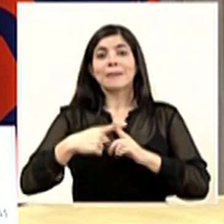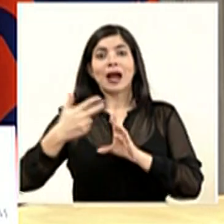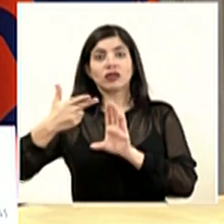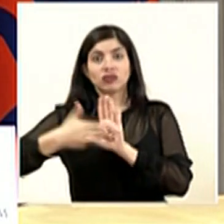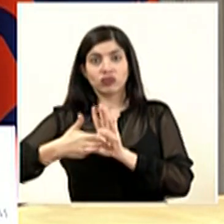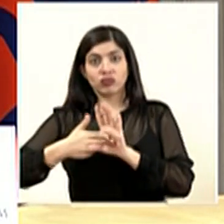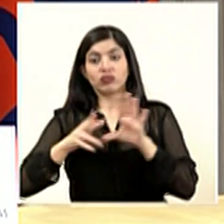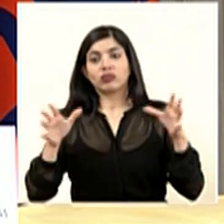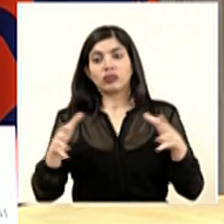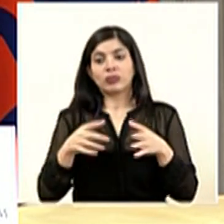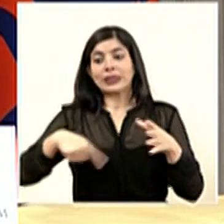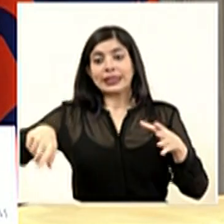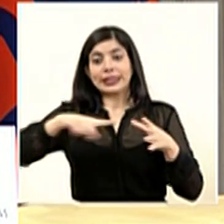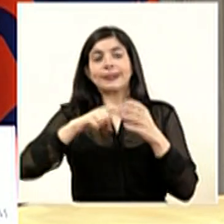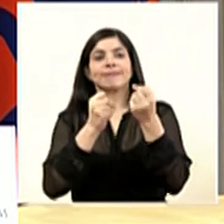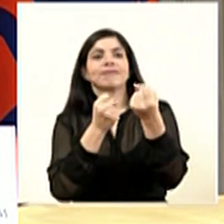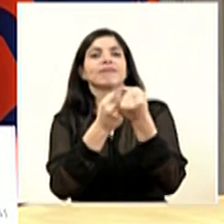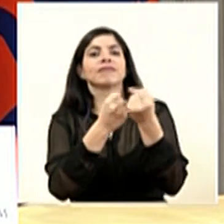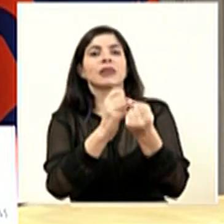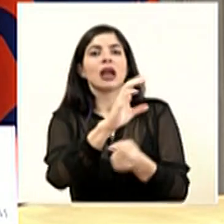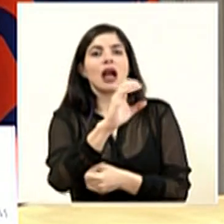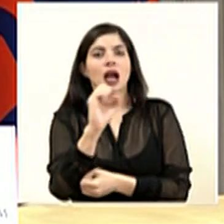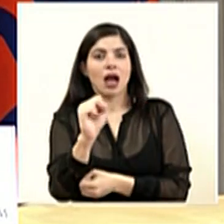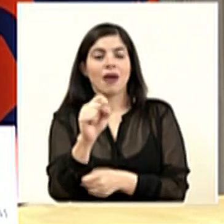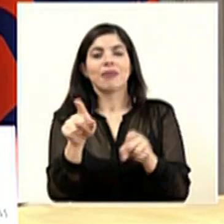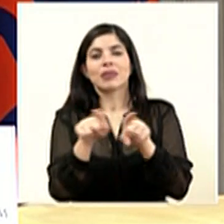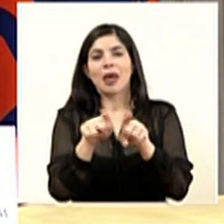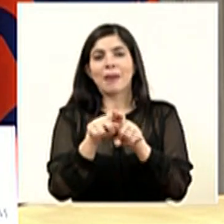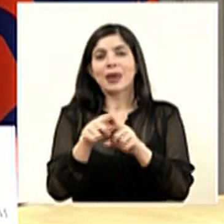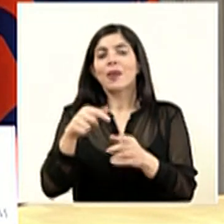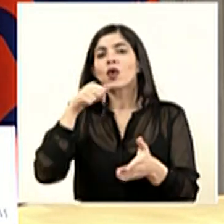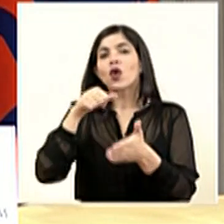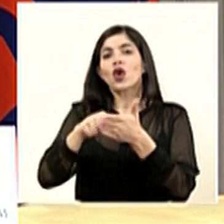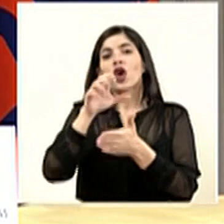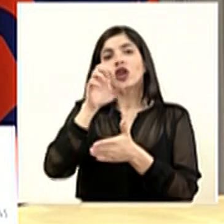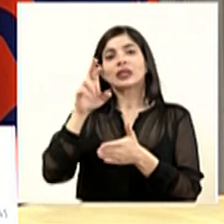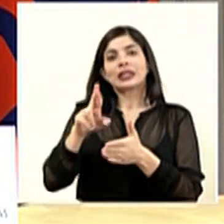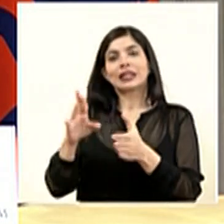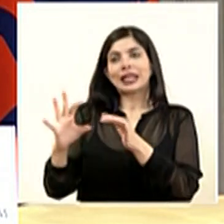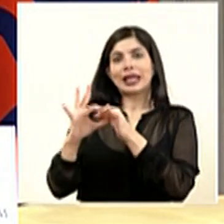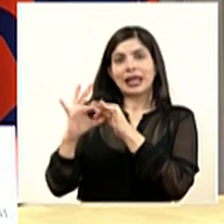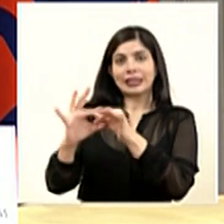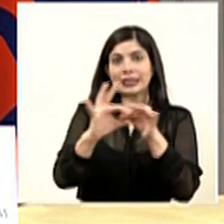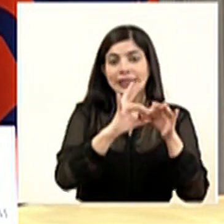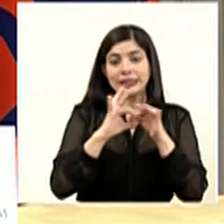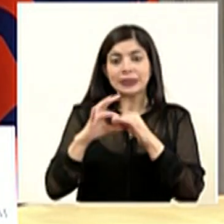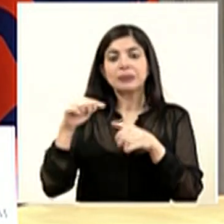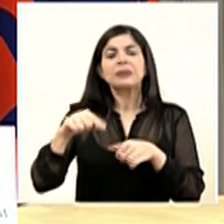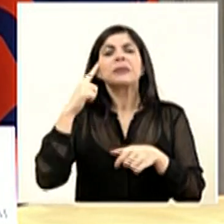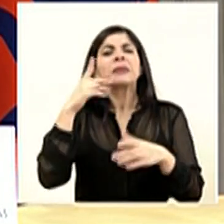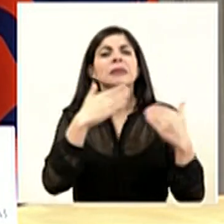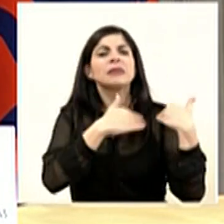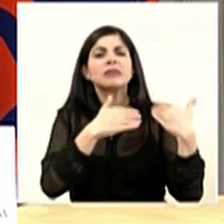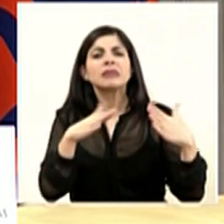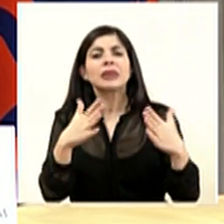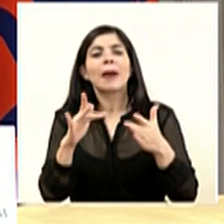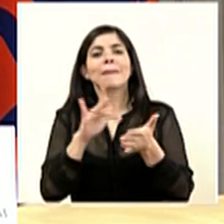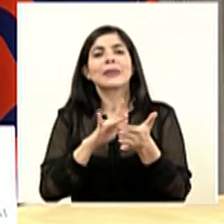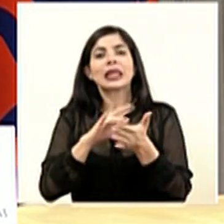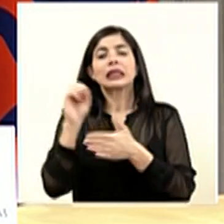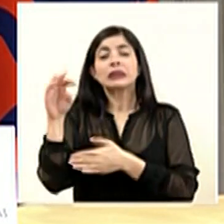la Caja Costarricense de Seguro Social mediante también la alianza con Correos de Costa Rica para entrega de medicamentos